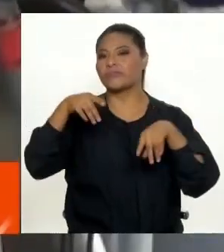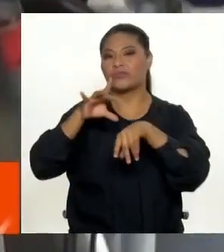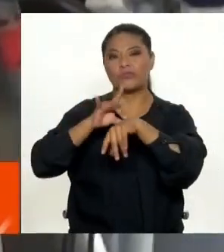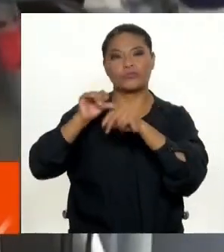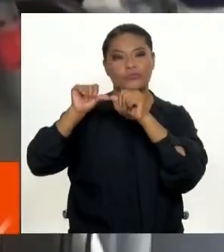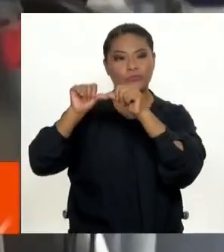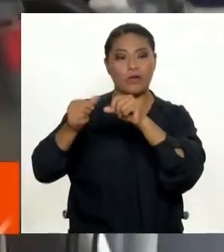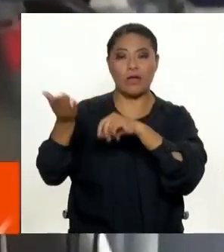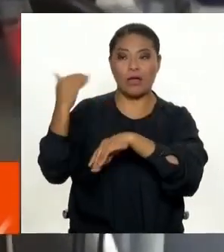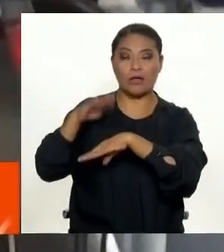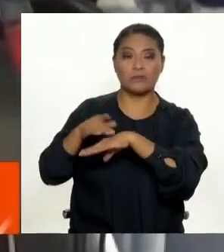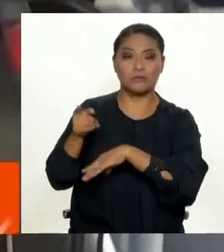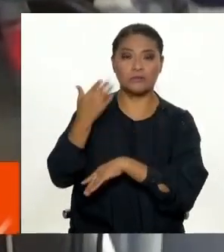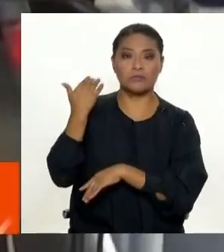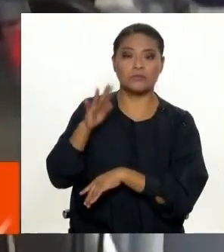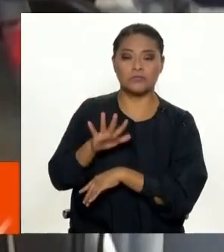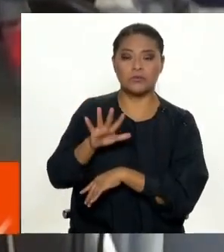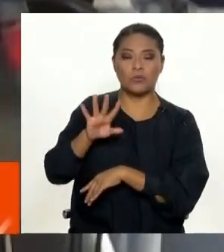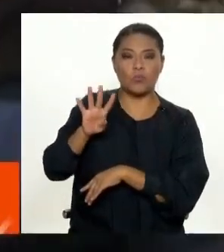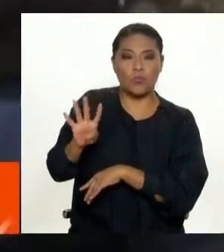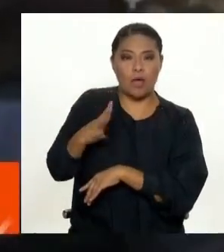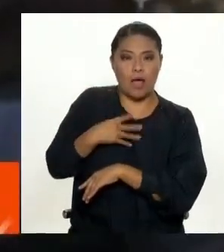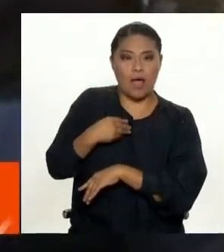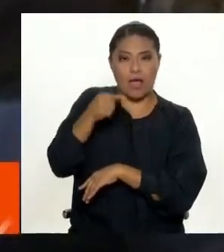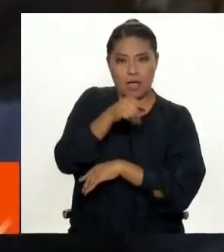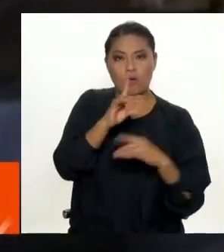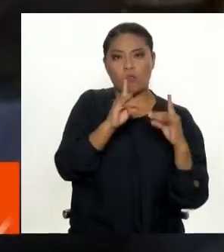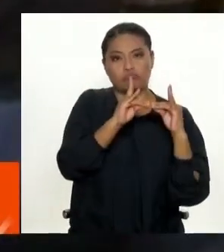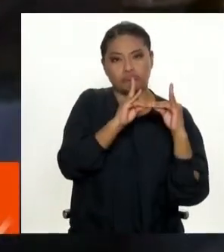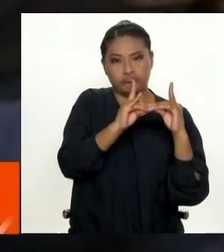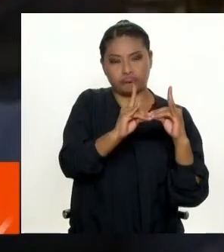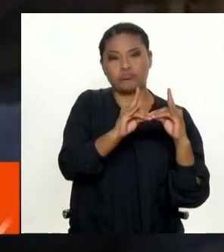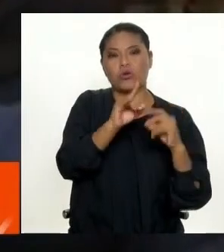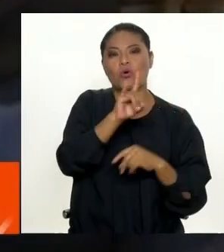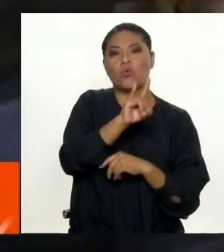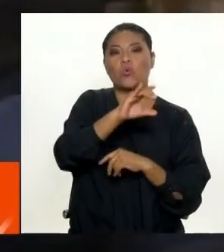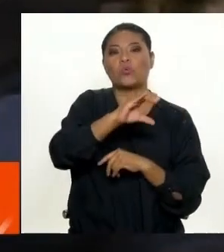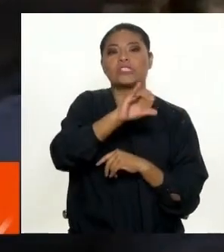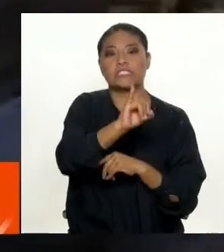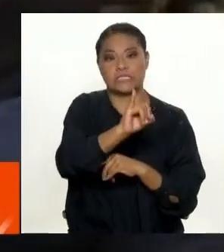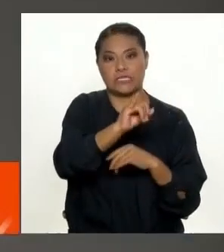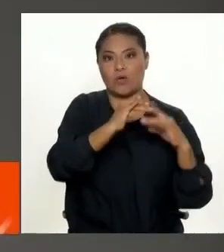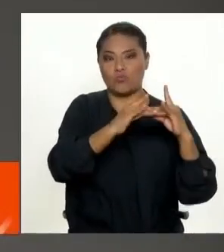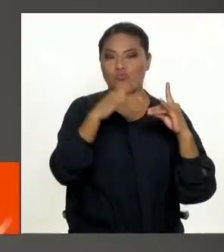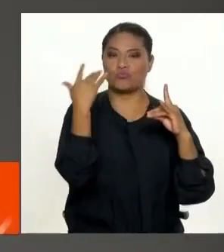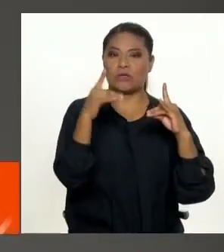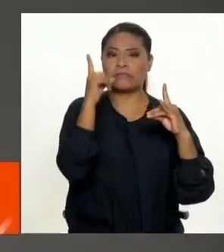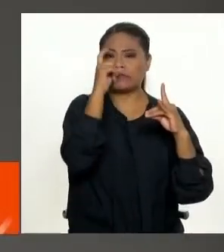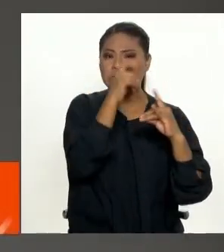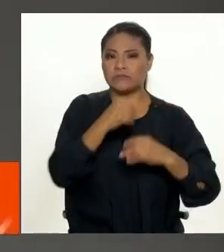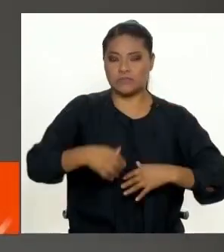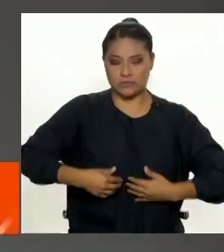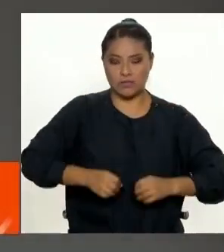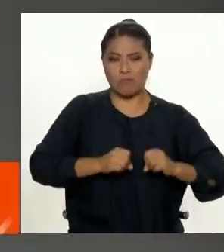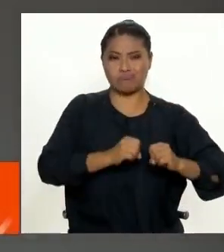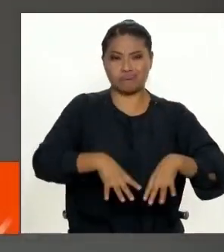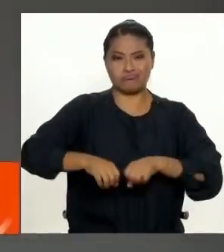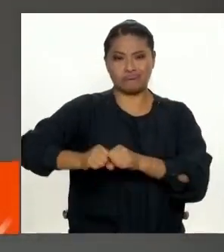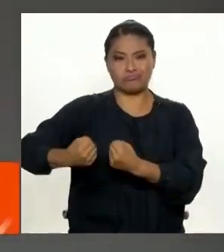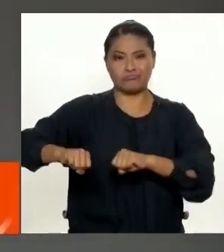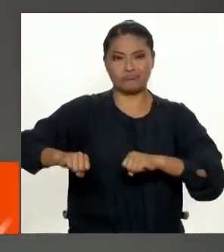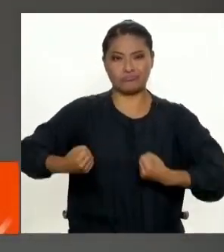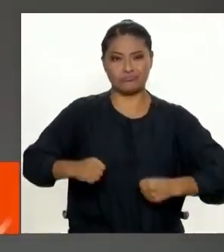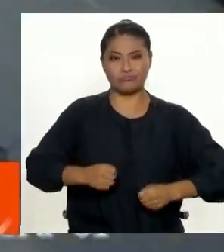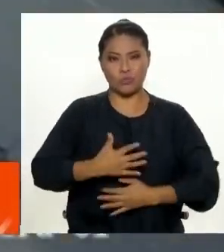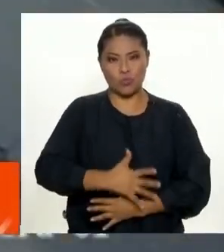Olivos. La víctima de 54 años pasó la noche en cuidados intensivos debido a los serios daños causados en varios de sus